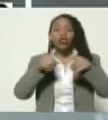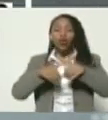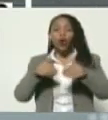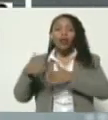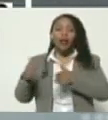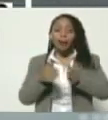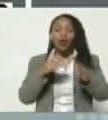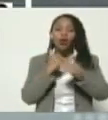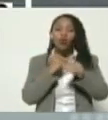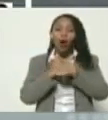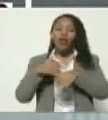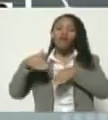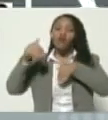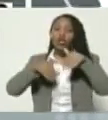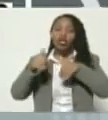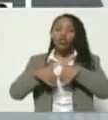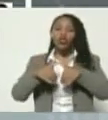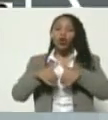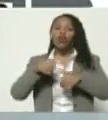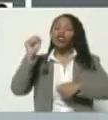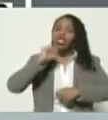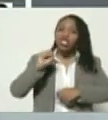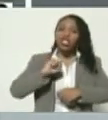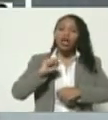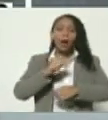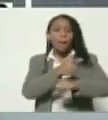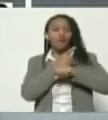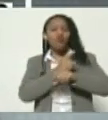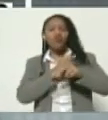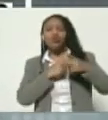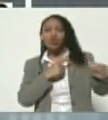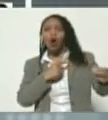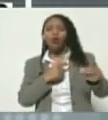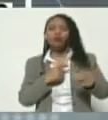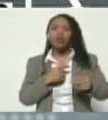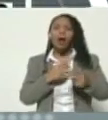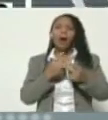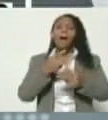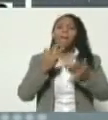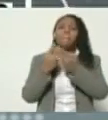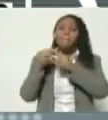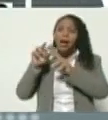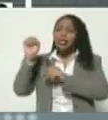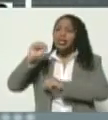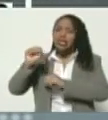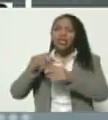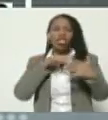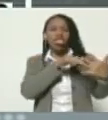voto. Voto sí, balas no. Paz sí, guerra no.